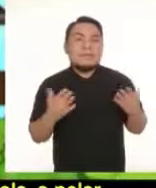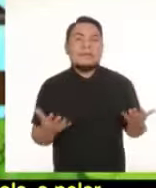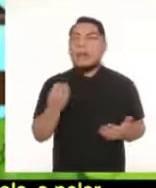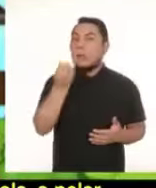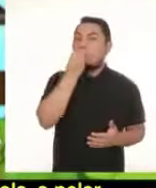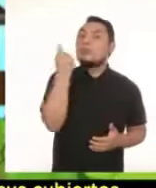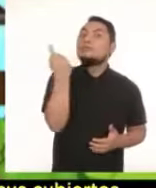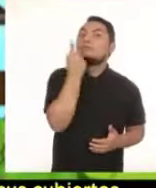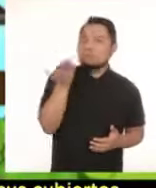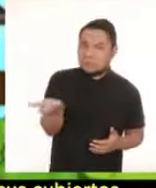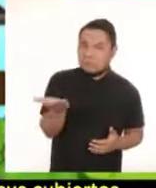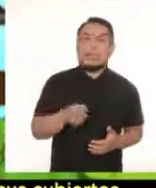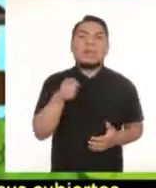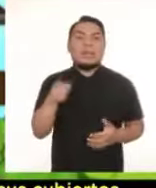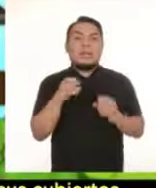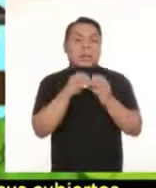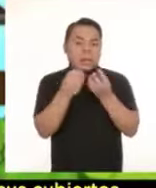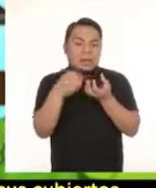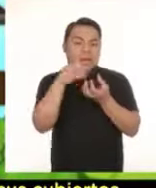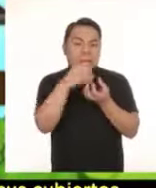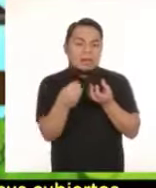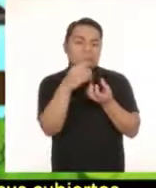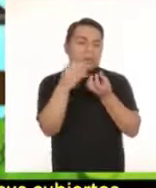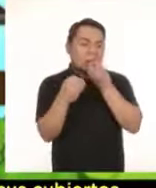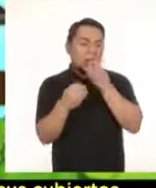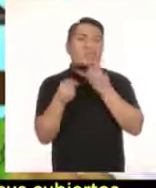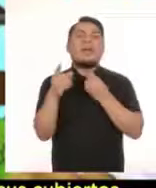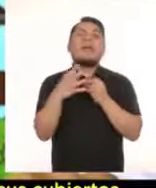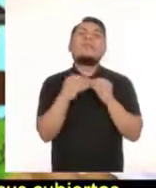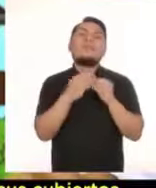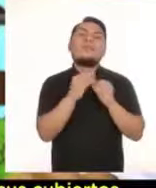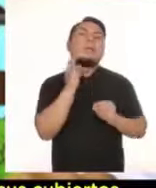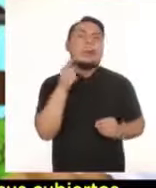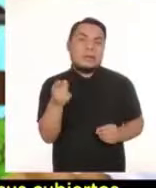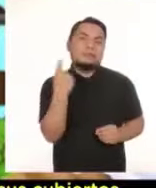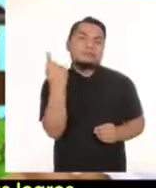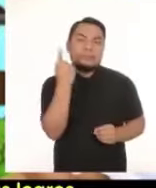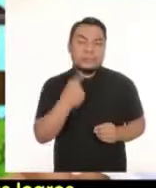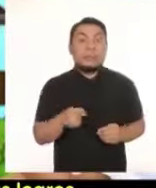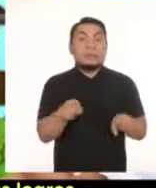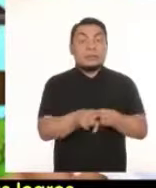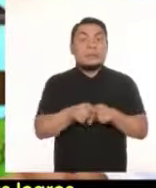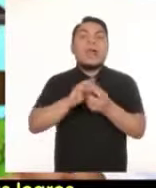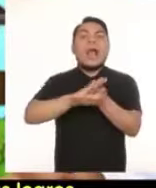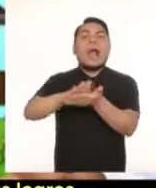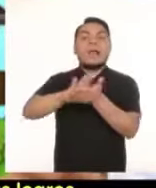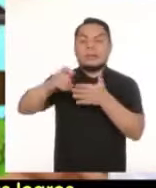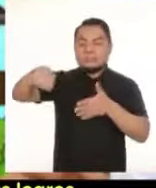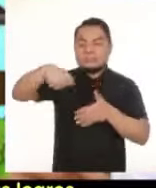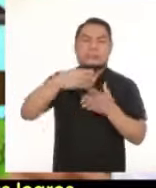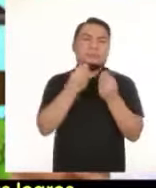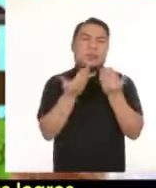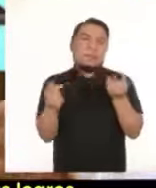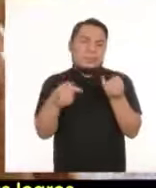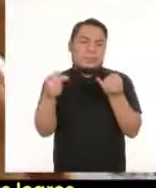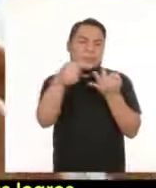comer sola, a pelar la mandarina, que es su fruta favorita, a lavar sus cubiertos y muchas cosas más. Estoy orgullosa de